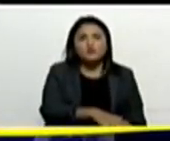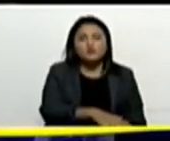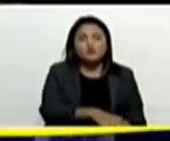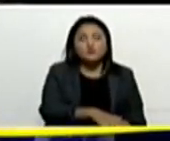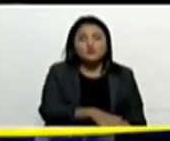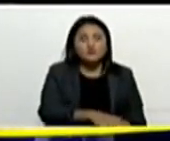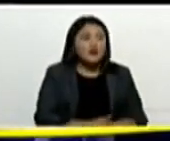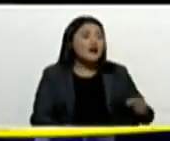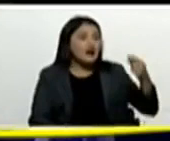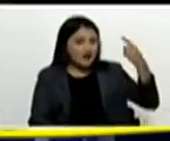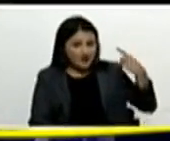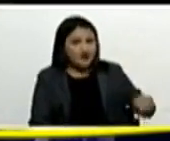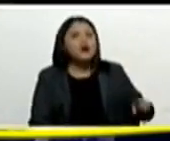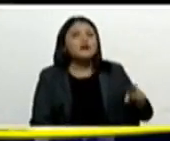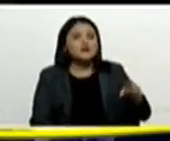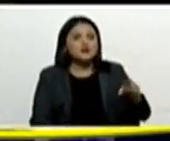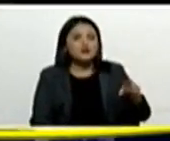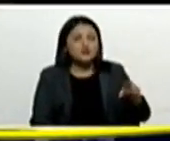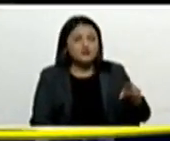existirán